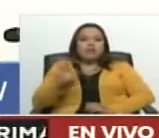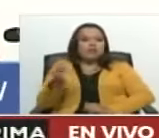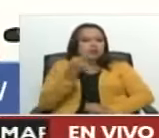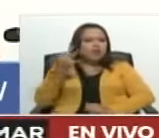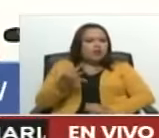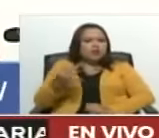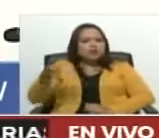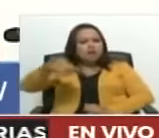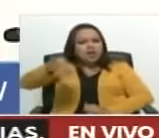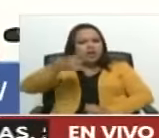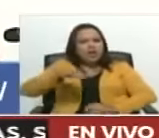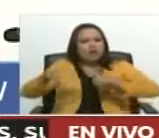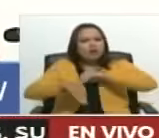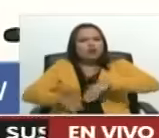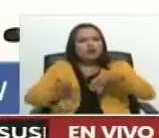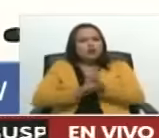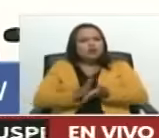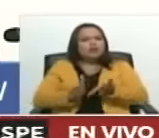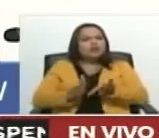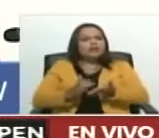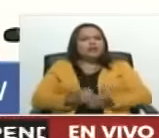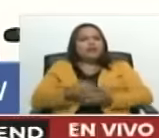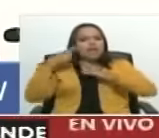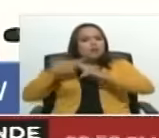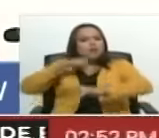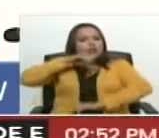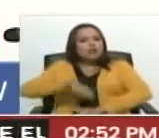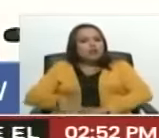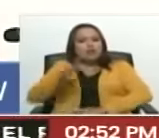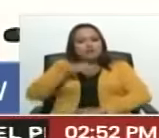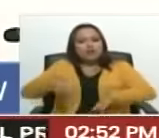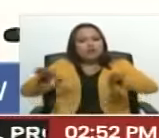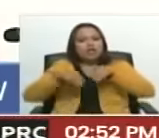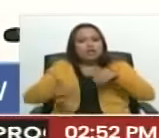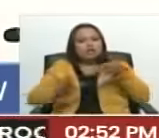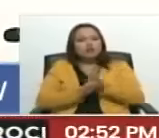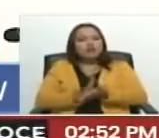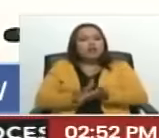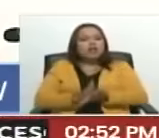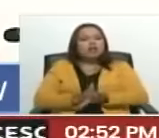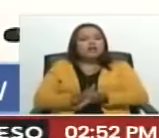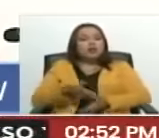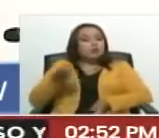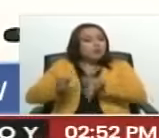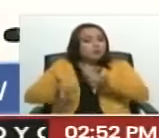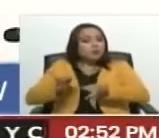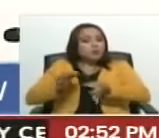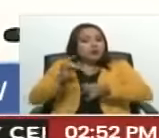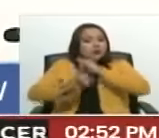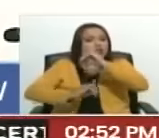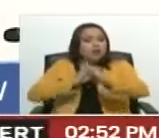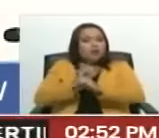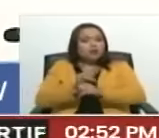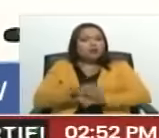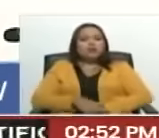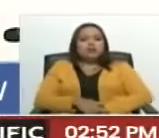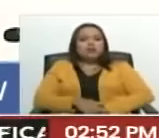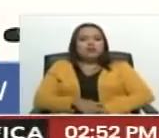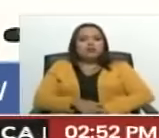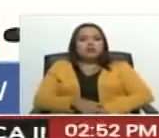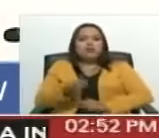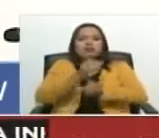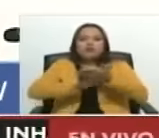posición histórica de Venezuela de no reconocer la jurisdicción de la Corte Internacional de Justicia para resolver los problemas, para